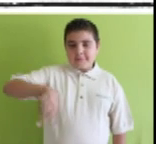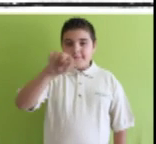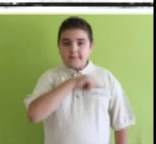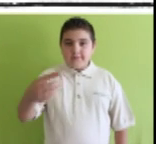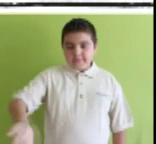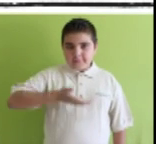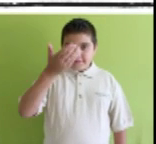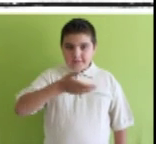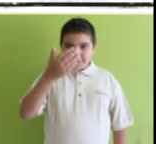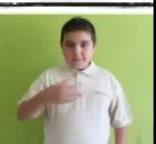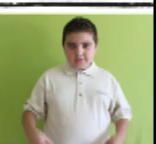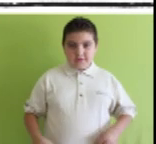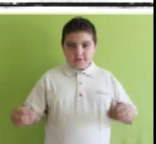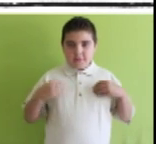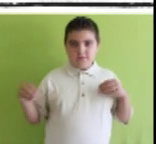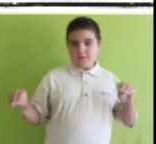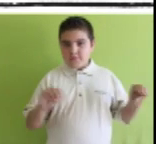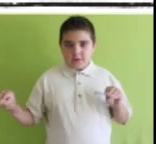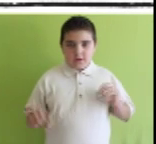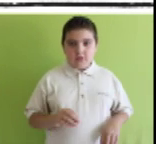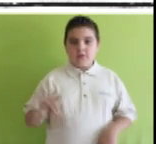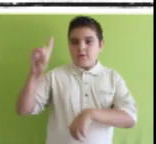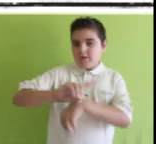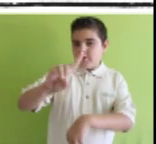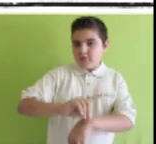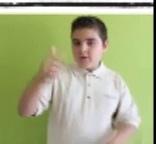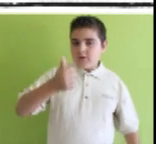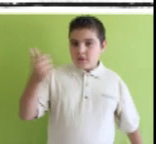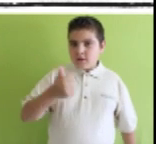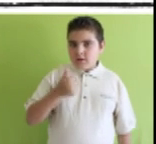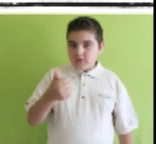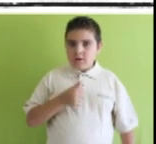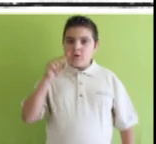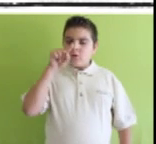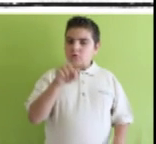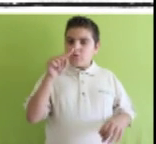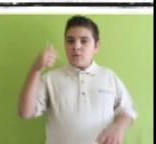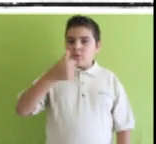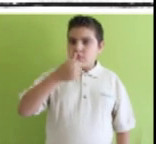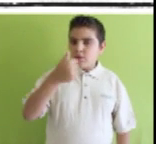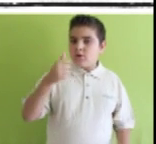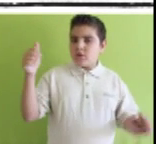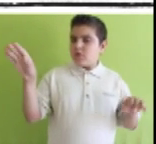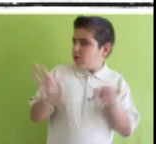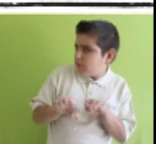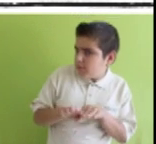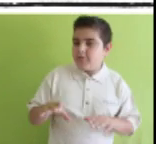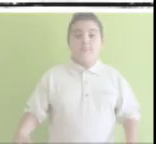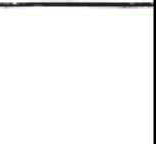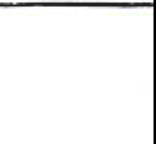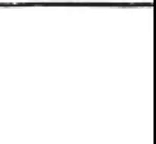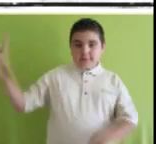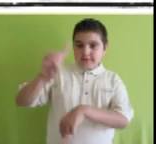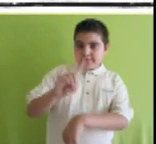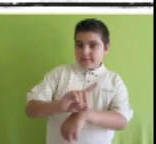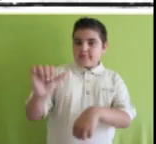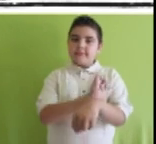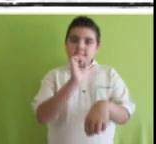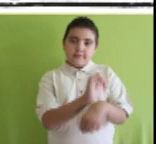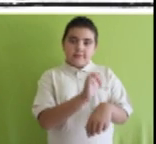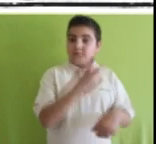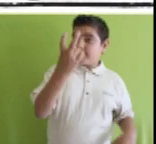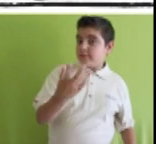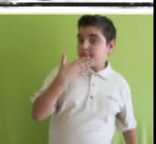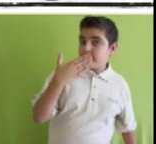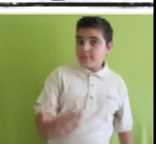Vivimos en constante movimiento. En la ciudad, todos los días vamos de aquí para allá. ¿Tú, cómo te mueves? Usar